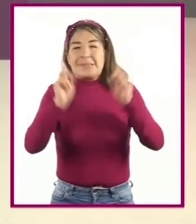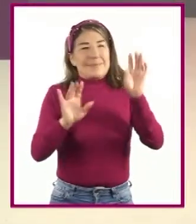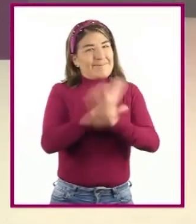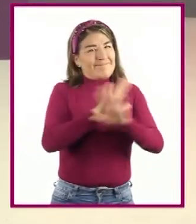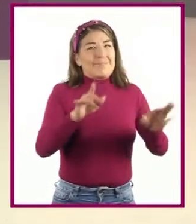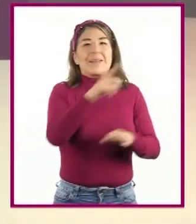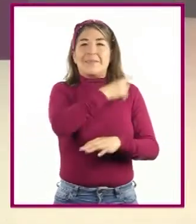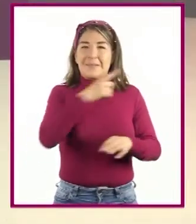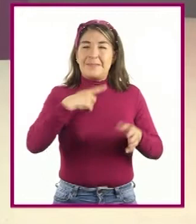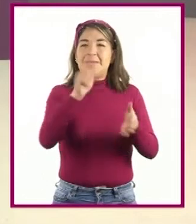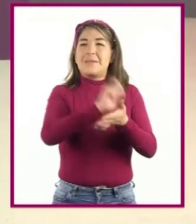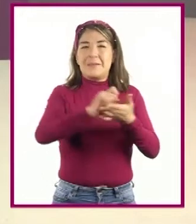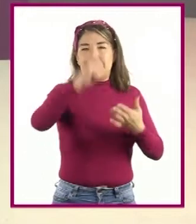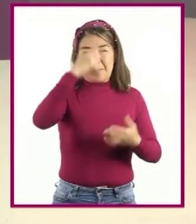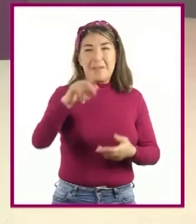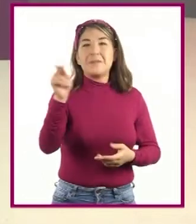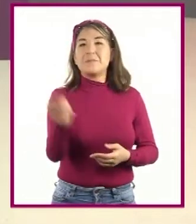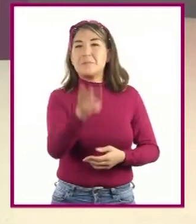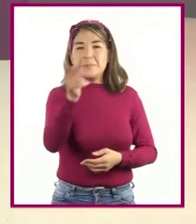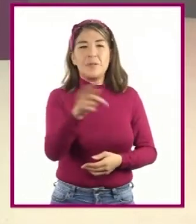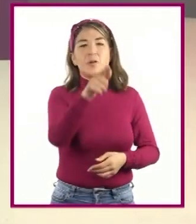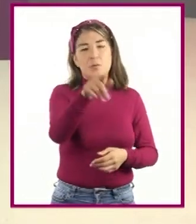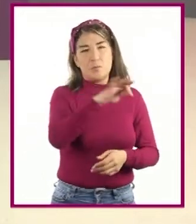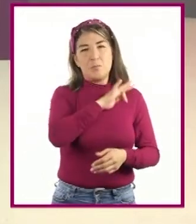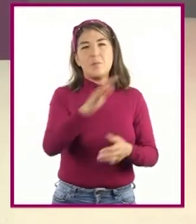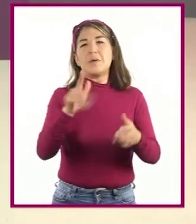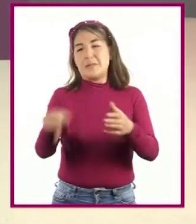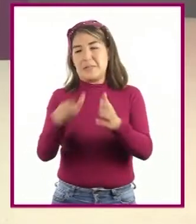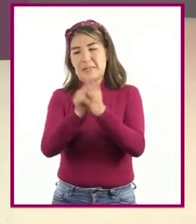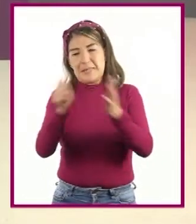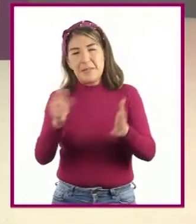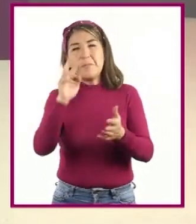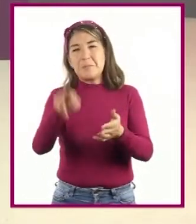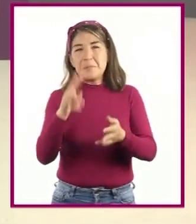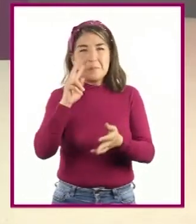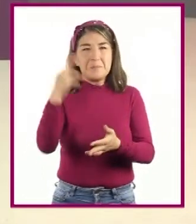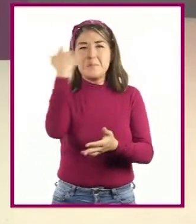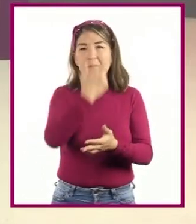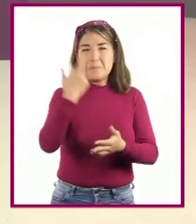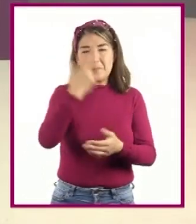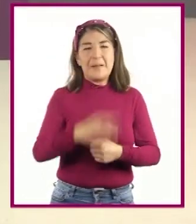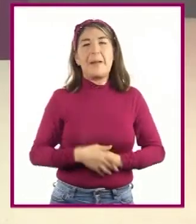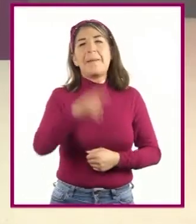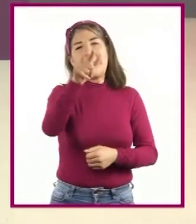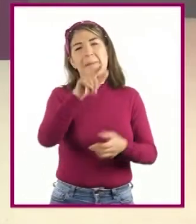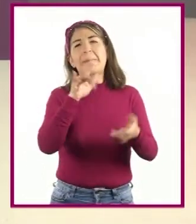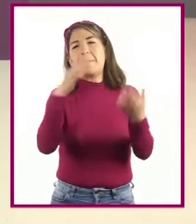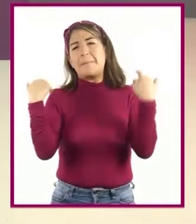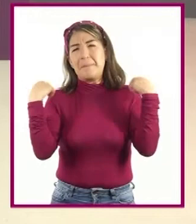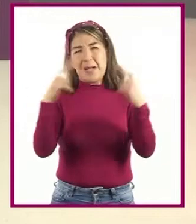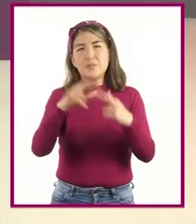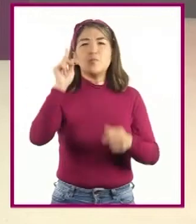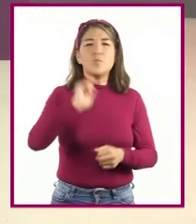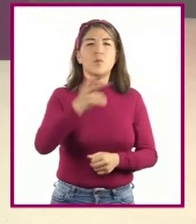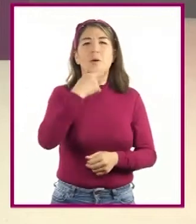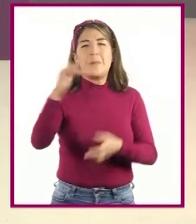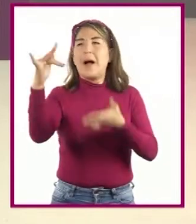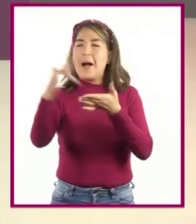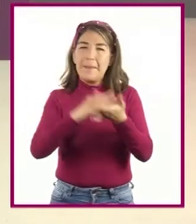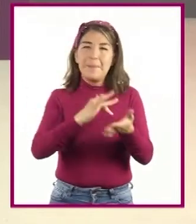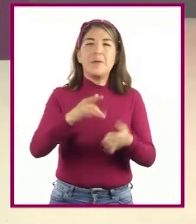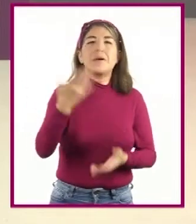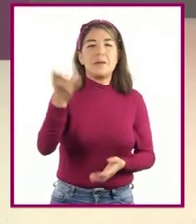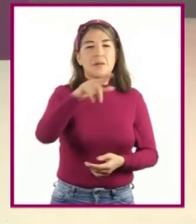y para resolverlas, les propongo consulten su libro de texto, soliciten el apoyo de su maestra o maestro